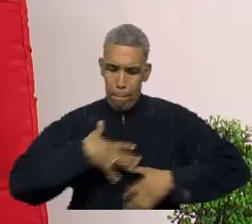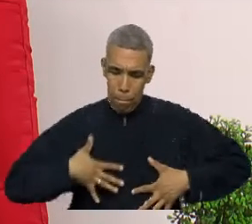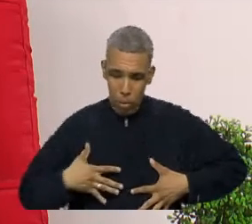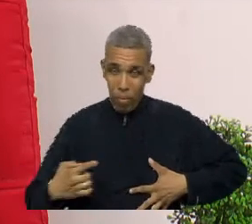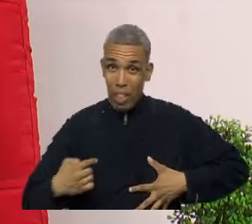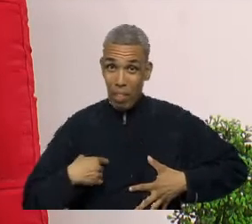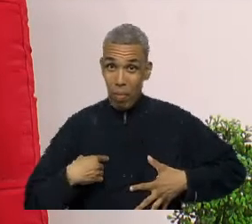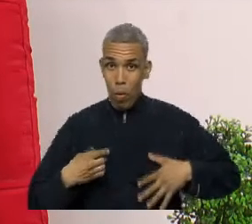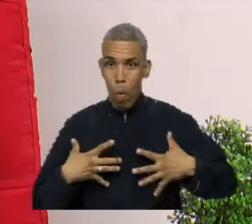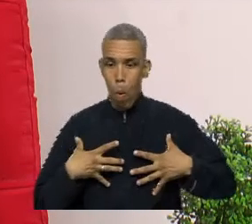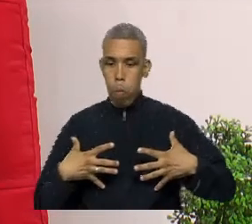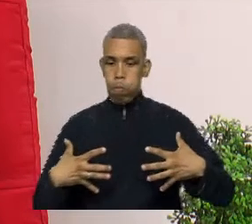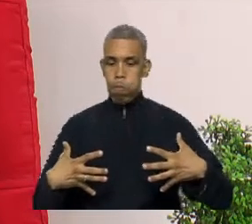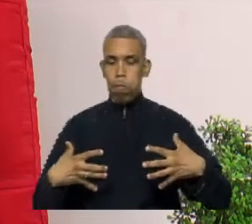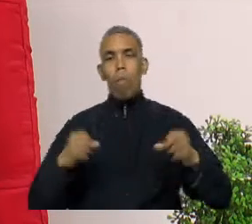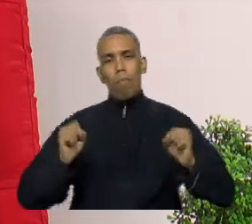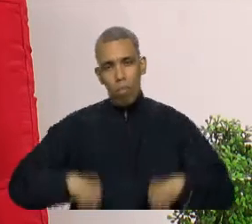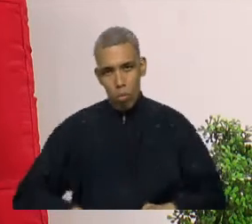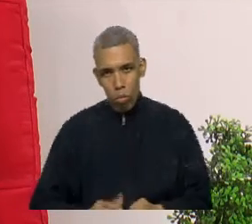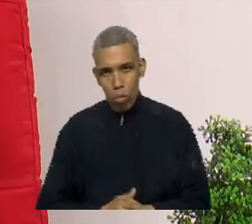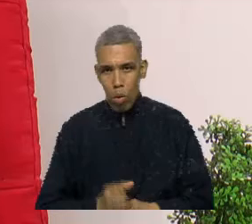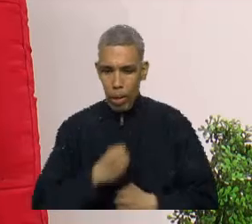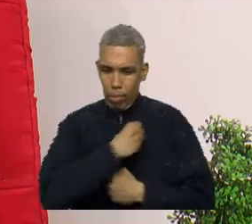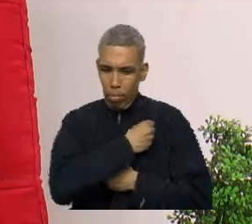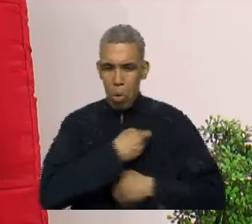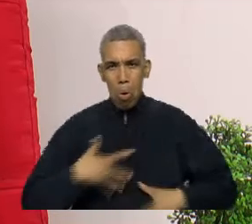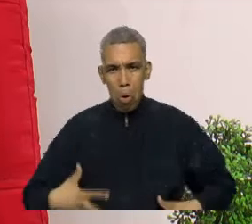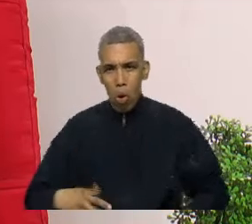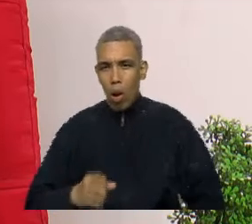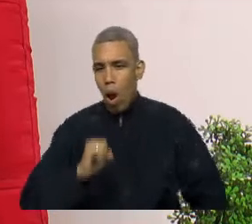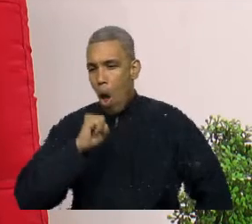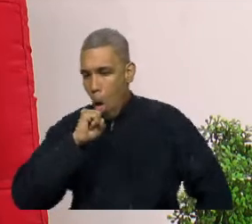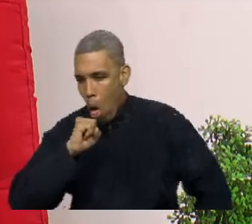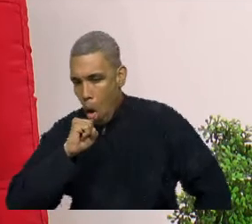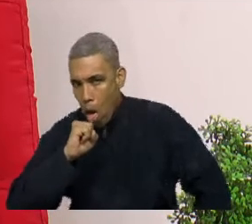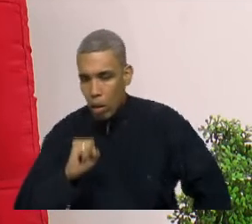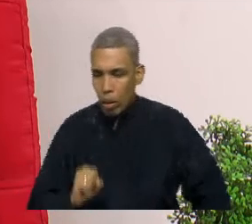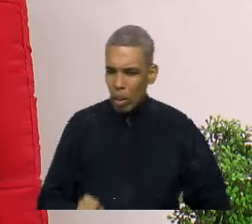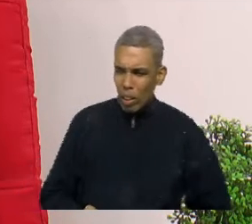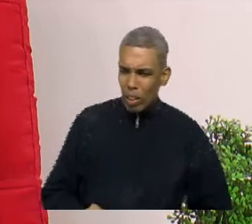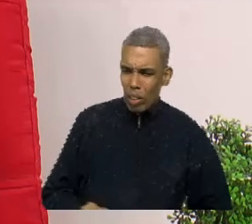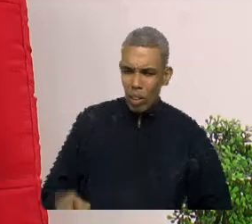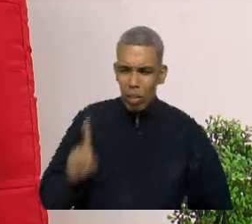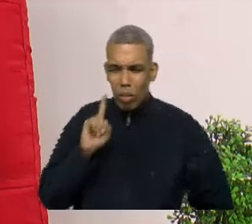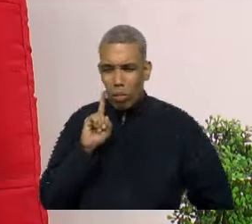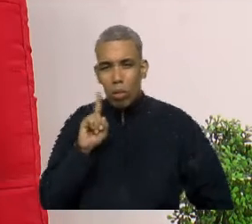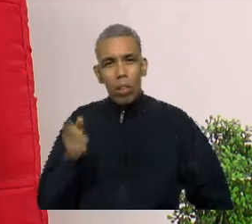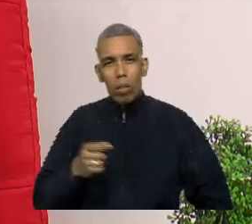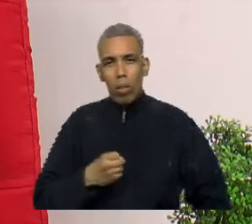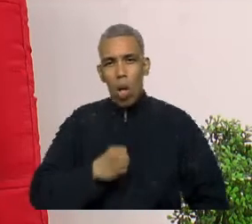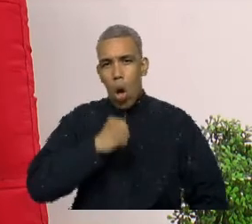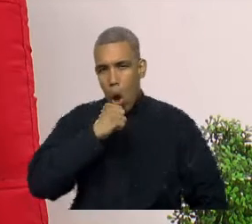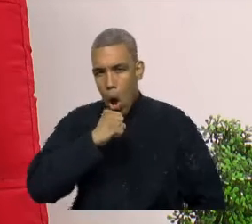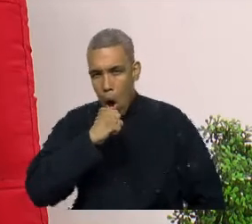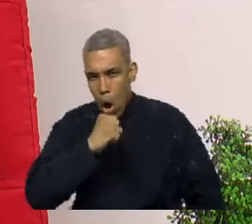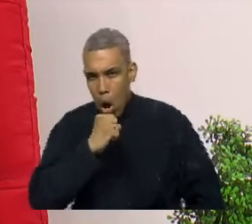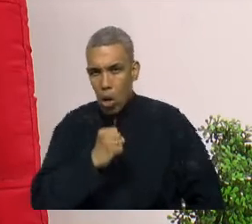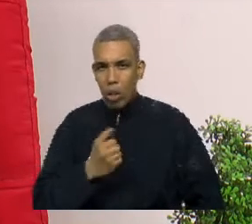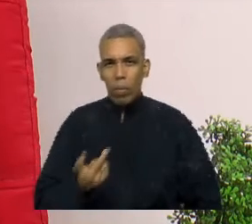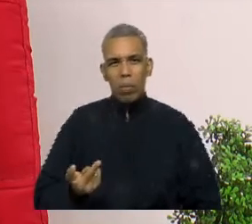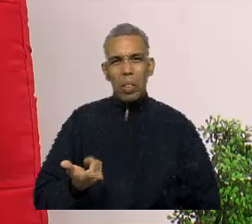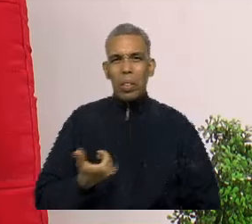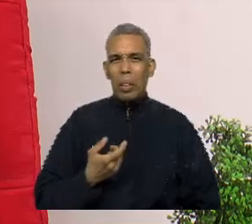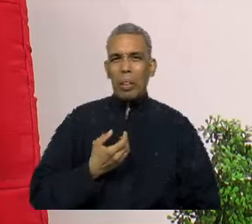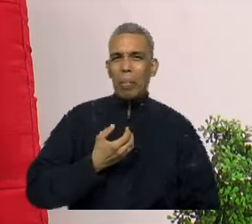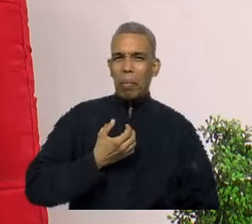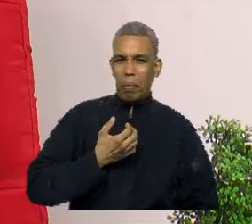de secreciones, que es lo que nosotros oímos allá cuando auscultamos como estertores. Entonces, sí. Y ese es el que da una tos ya